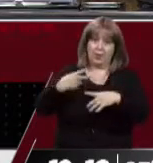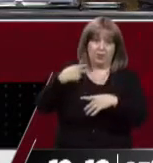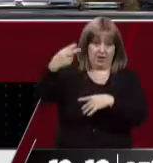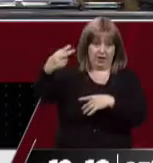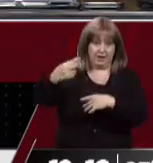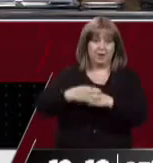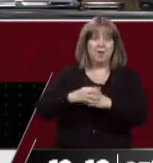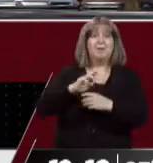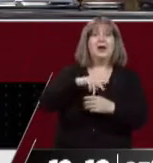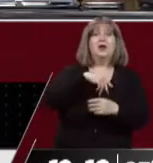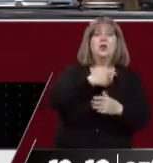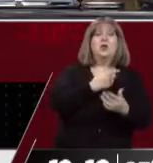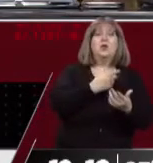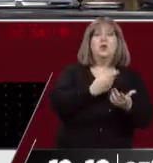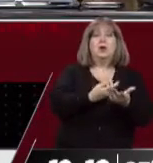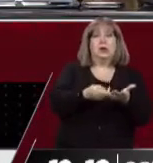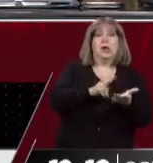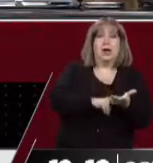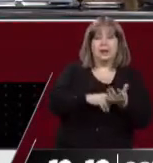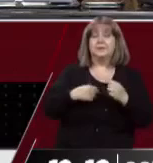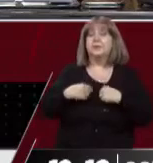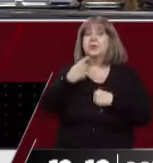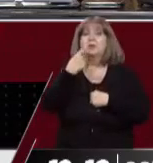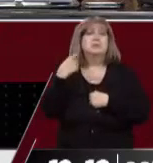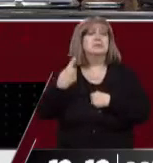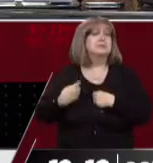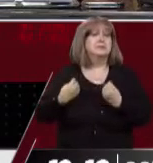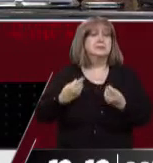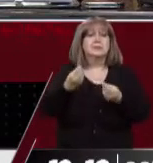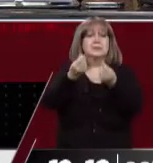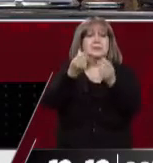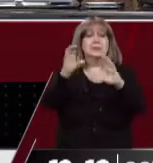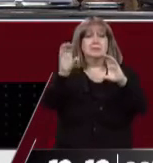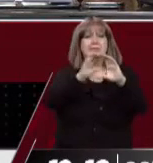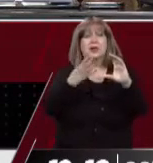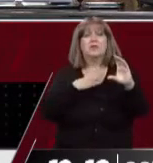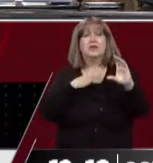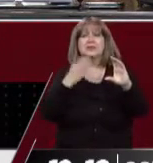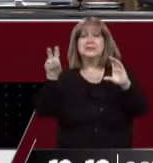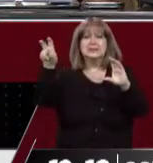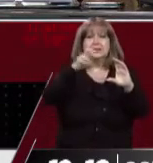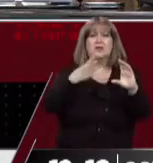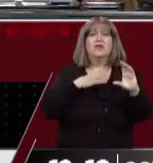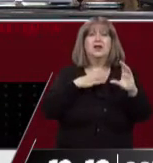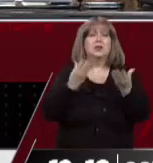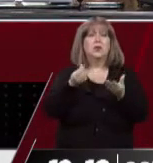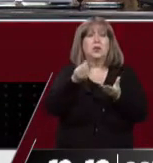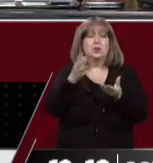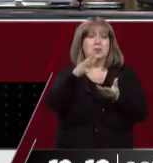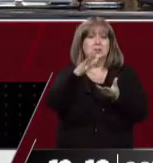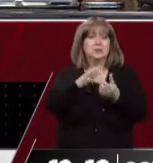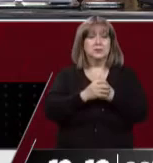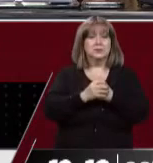tengo, ¿cuánto es el dinero que les estaría faltando hoy para poder viajar lo antes posible a Barcelona?